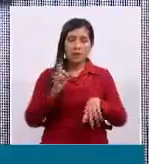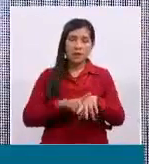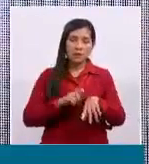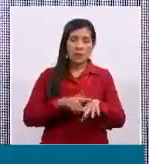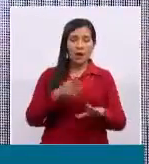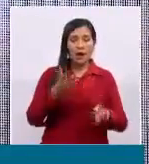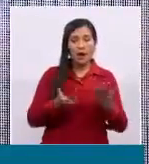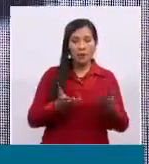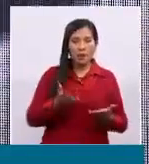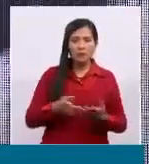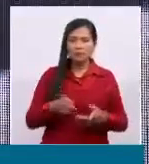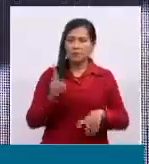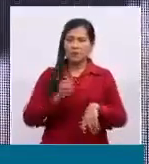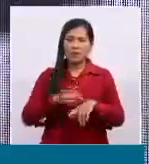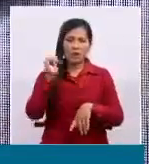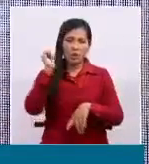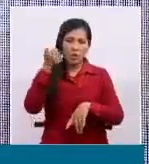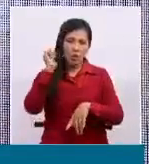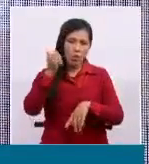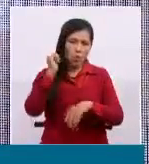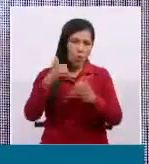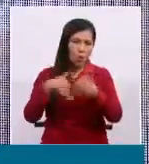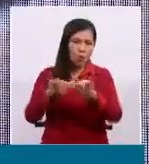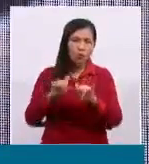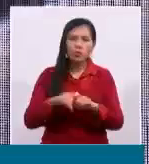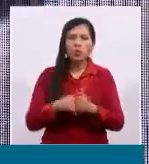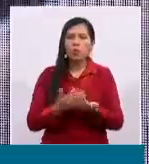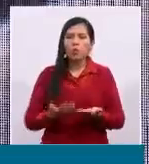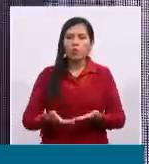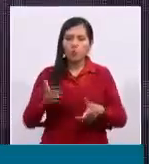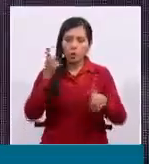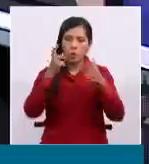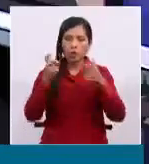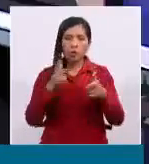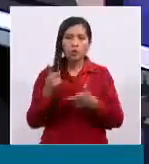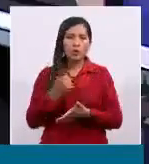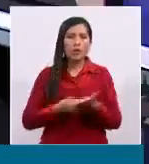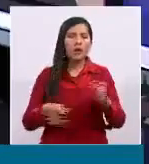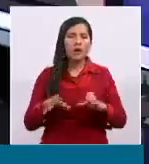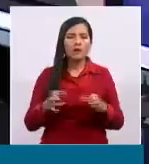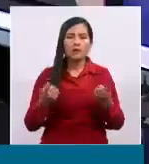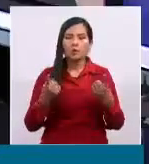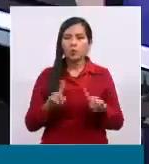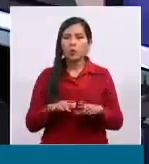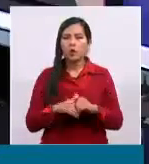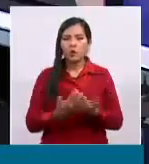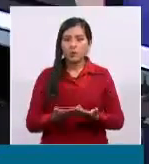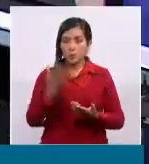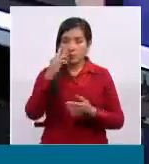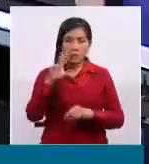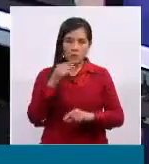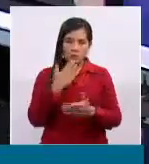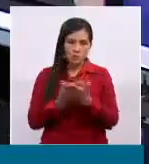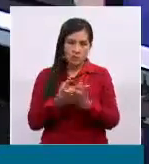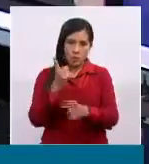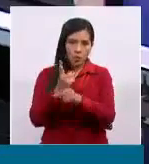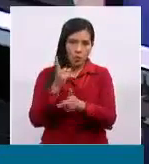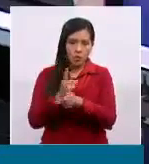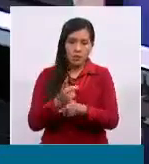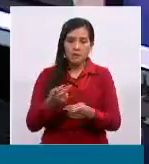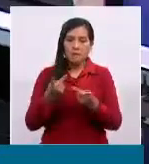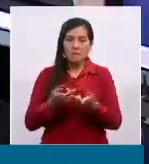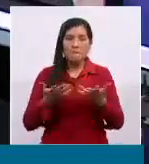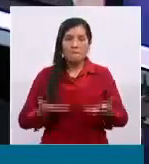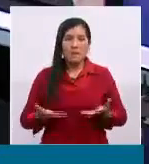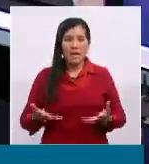¿Se lo hace de manera permanente? ¿Cómo se hace ese control? No tendría que haber, ¿no?, un exceso de